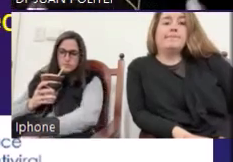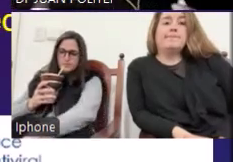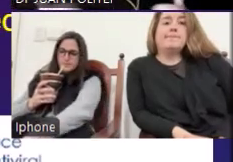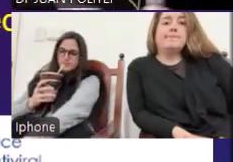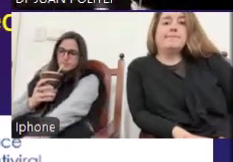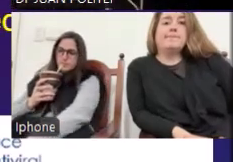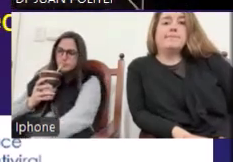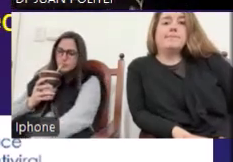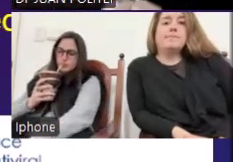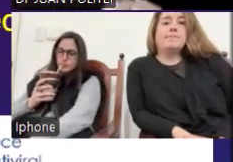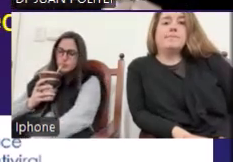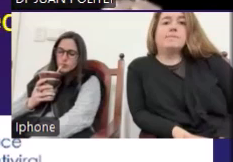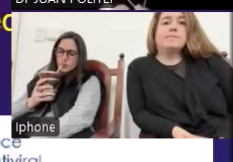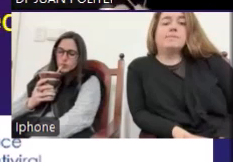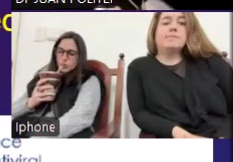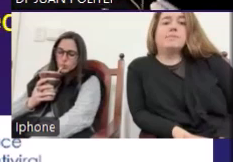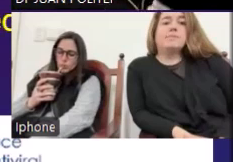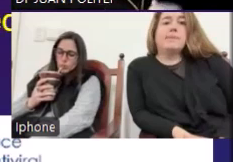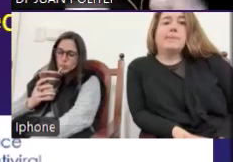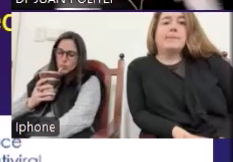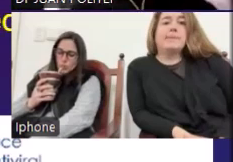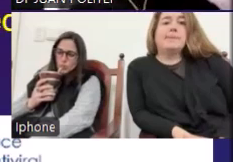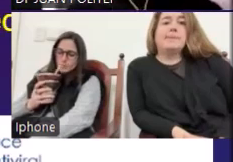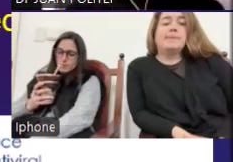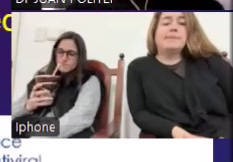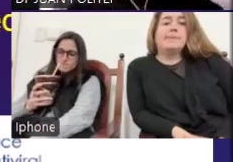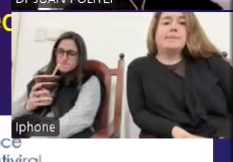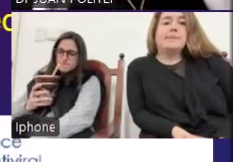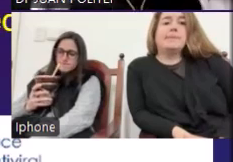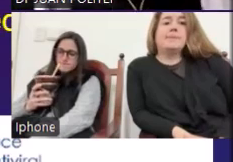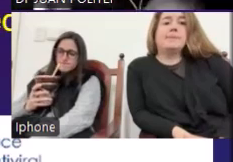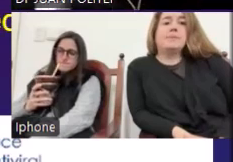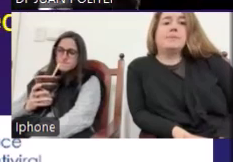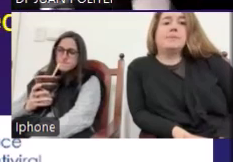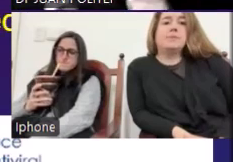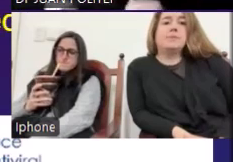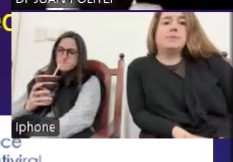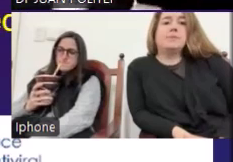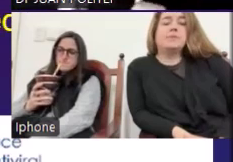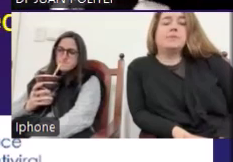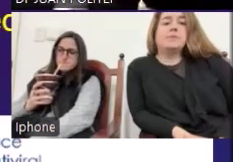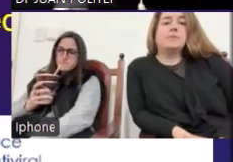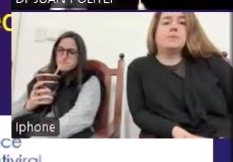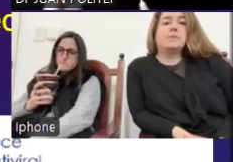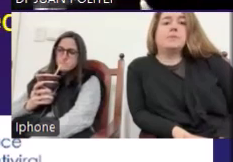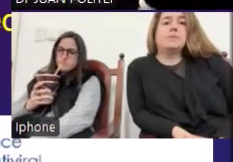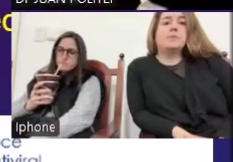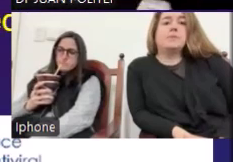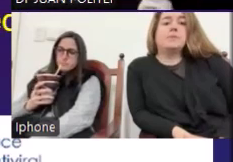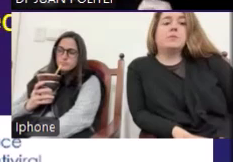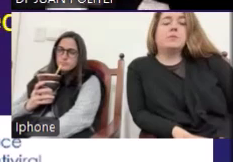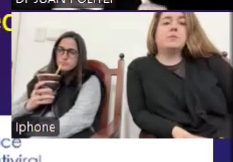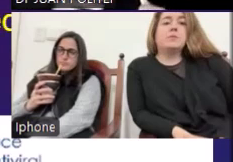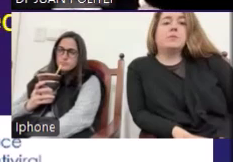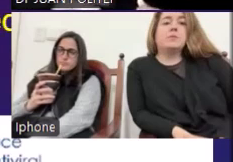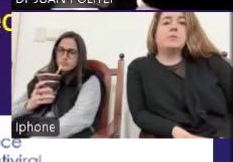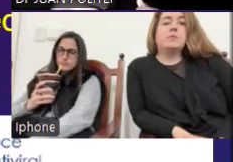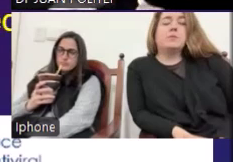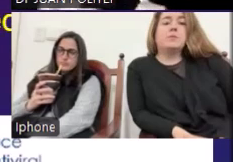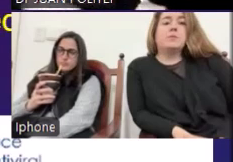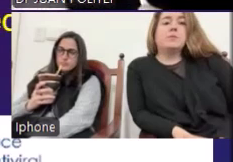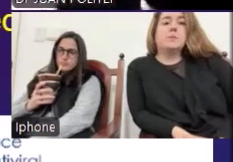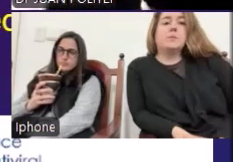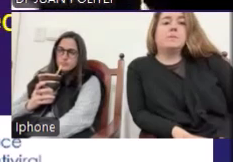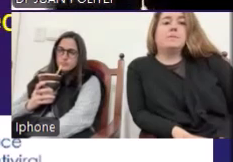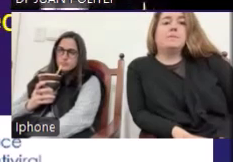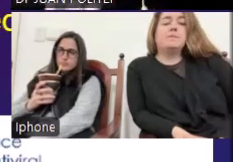células, pero cuando vos hacías ese procedimiento, al paciente lo tenías que inmunodeprimir, le tenías que bajar la inmunidad,